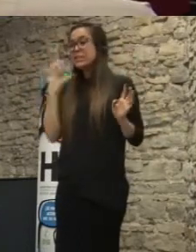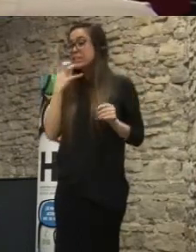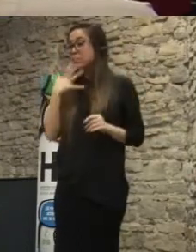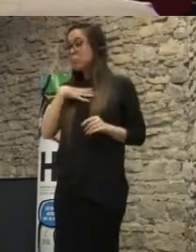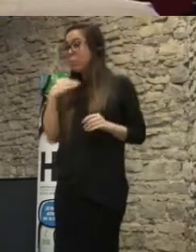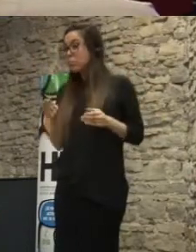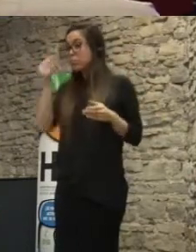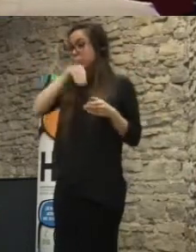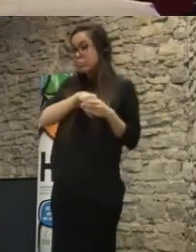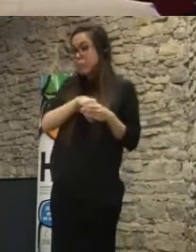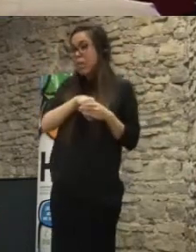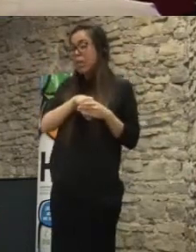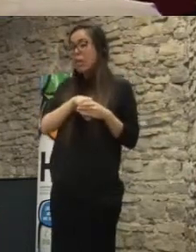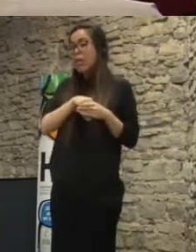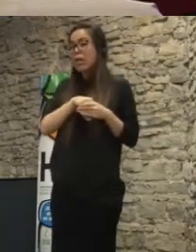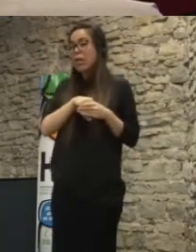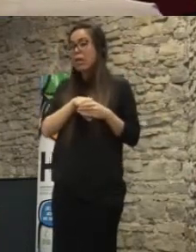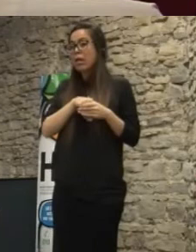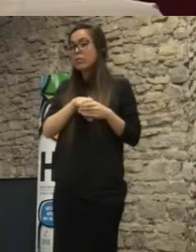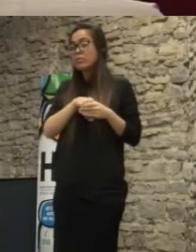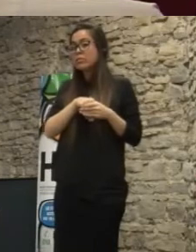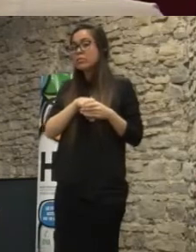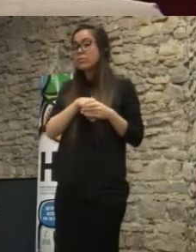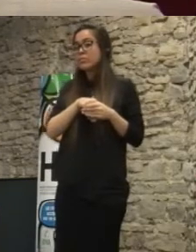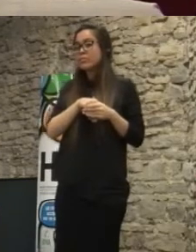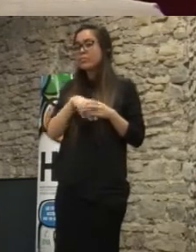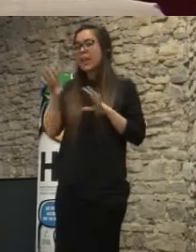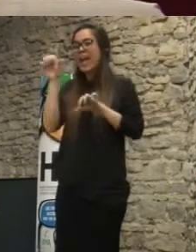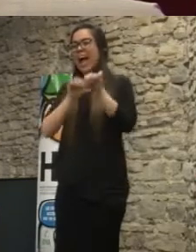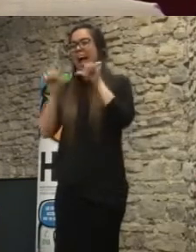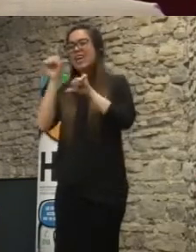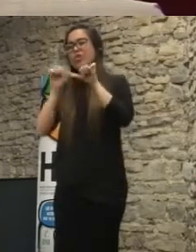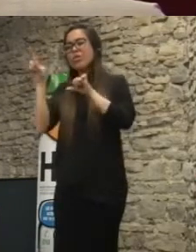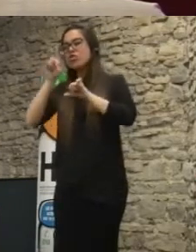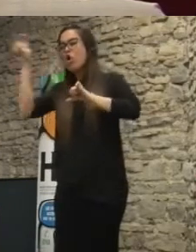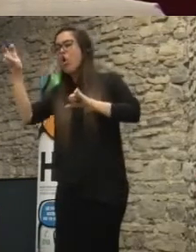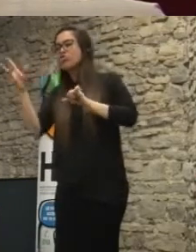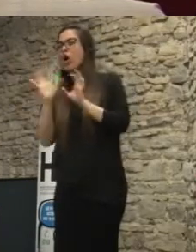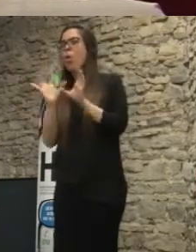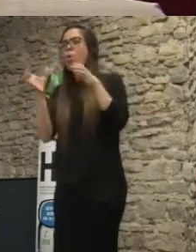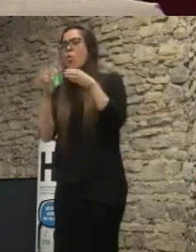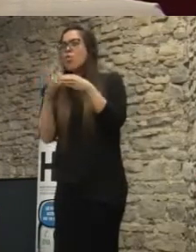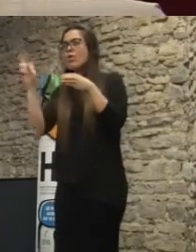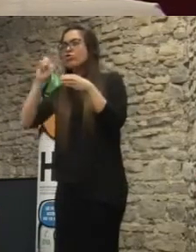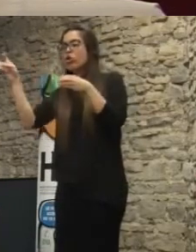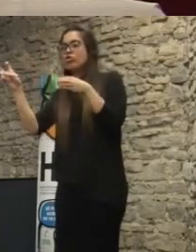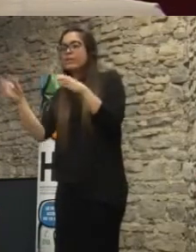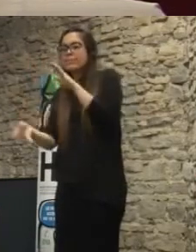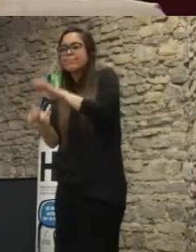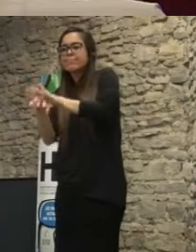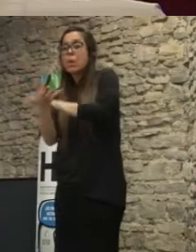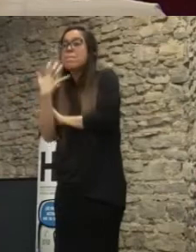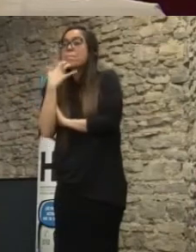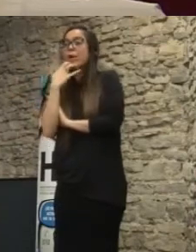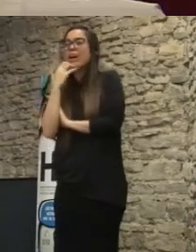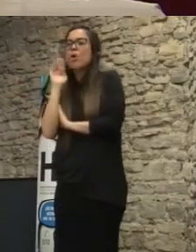de esto, que son otro tipo de asociaciones o colectivos o grupos que se forman, por ejemplo, los